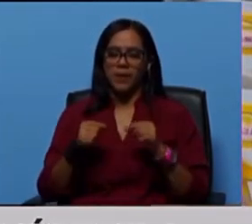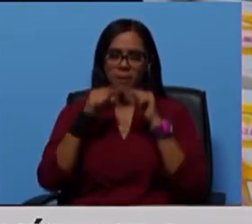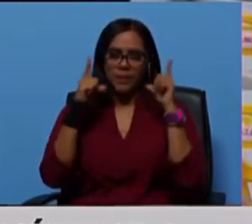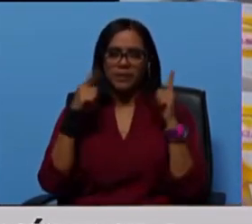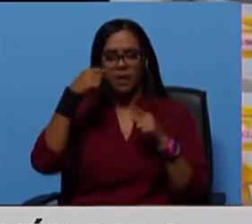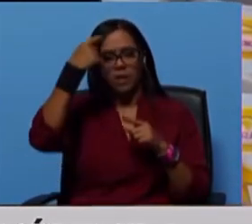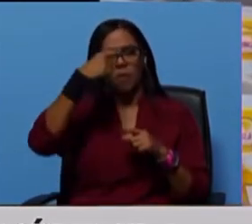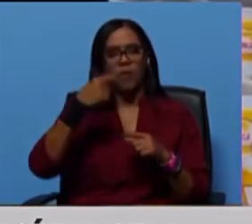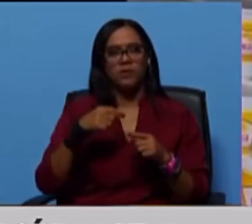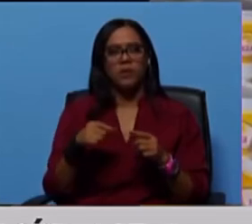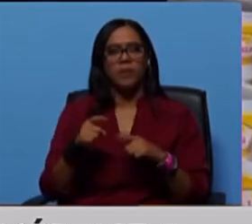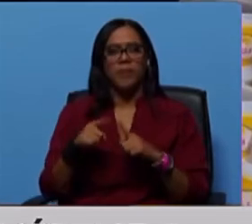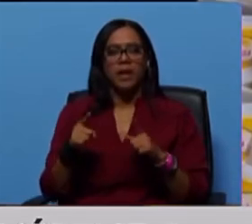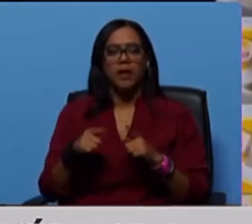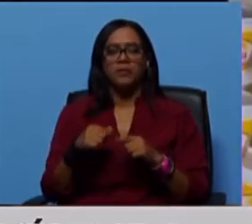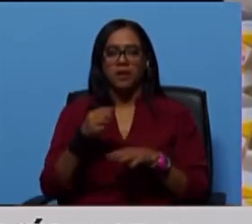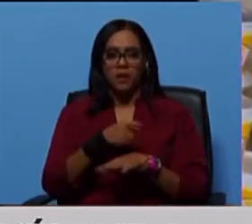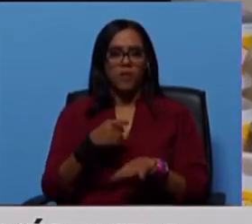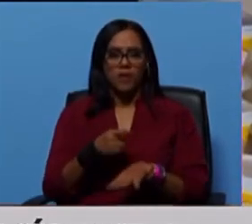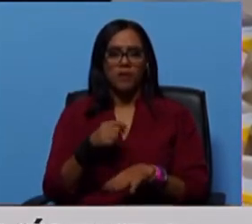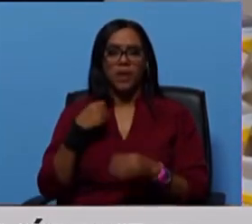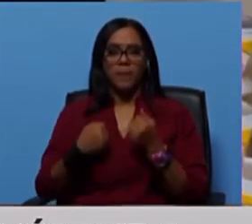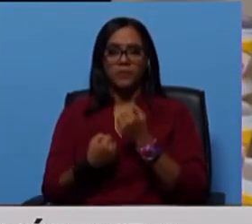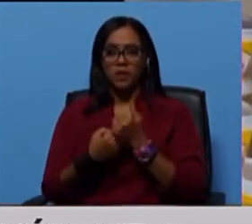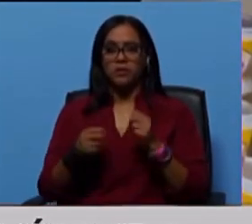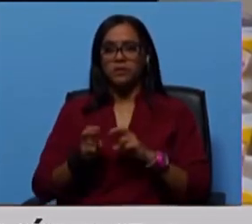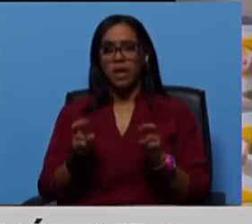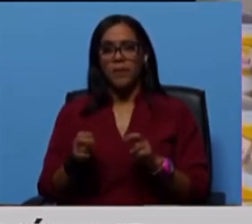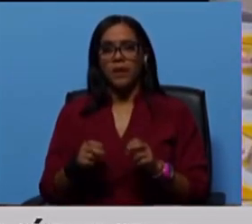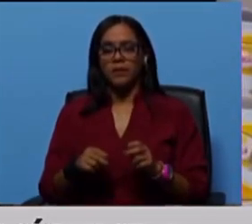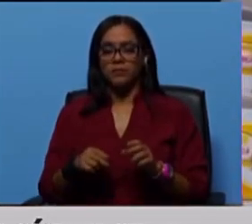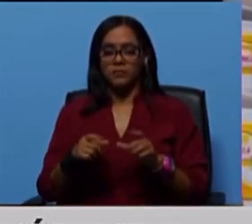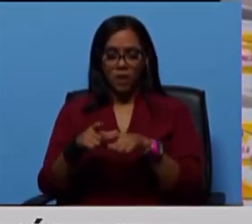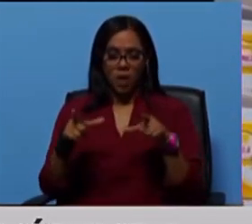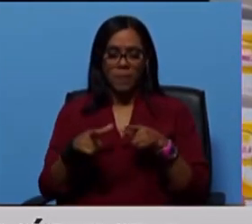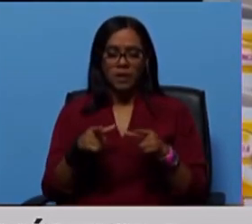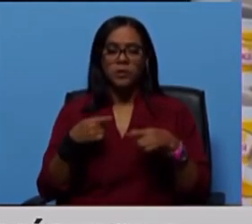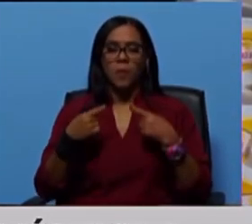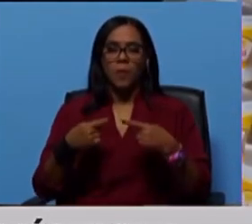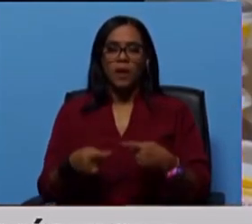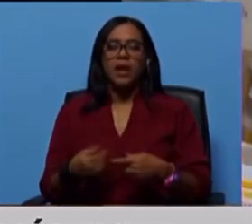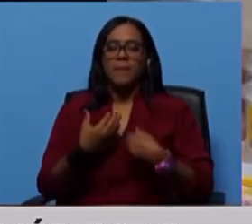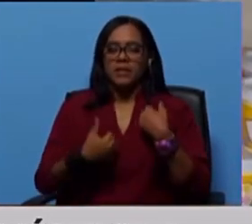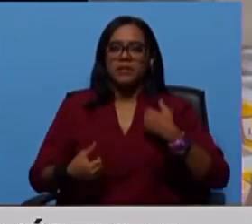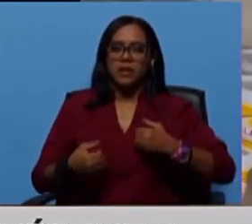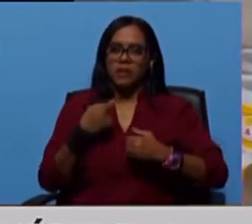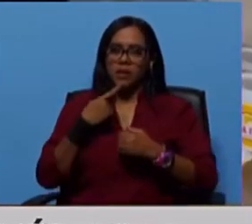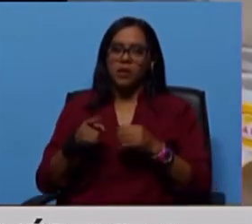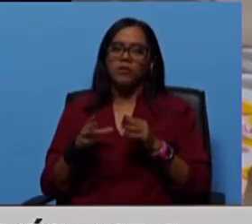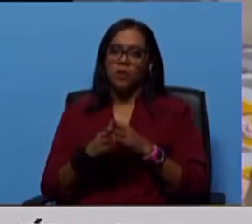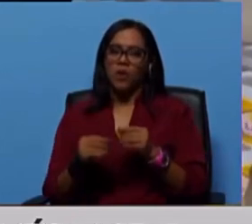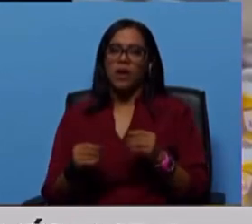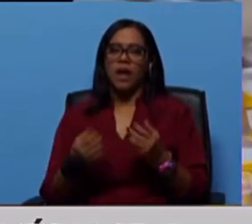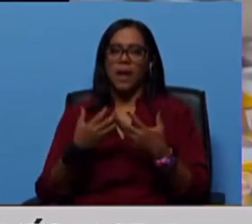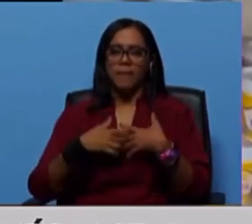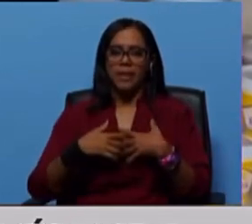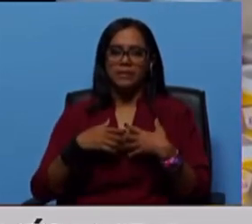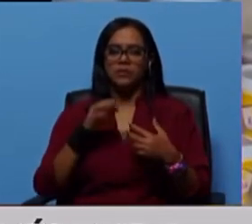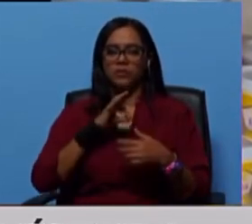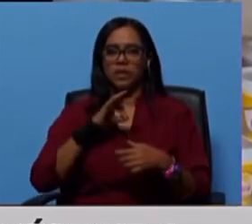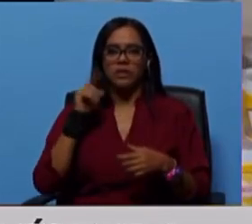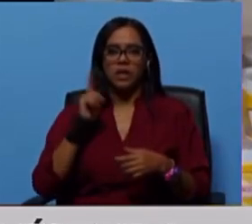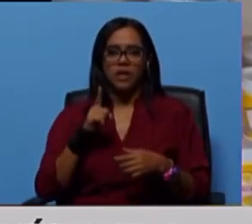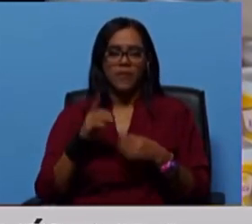población. Pero si bien el gobierno está impulsando este tema de las bodegas populares, también el presidente Nicolás Maduro ha dicho que todas las empresas socialistas tienen que